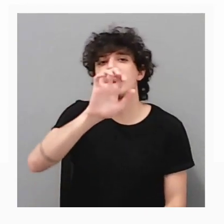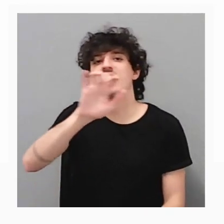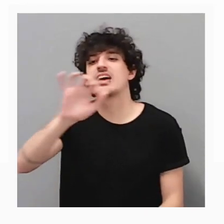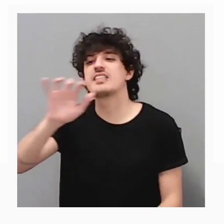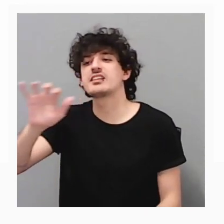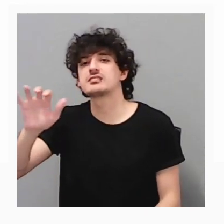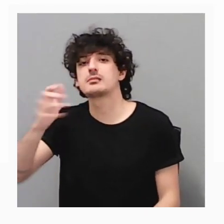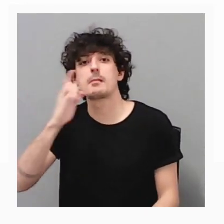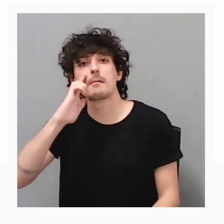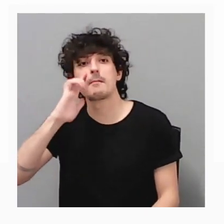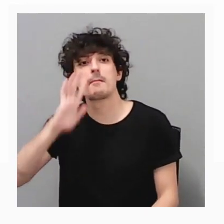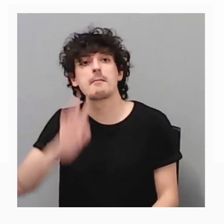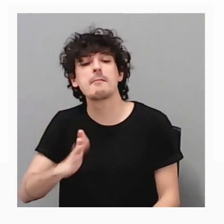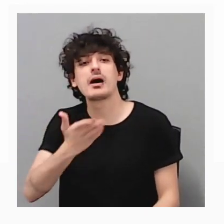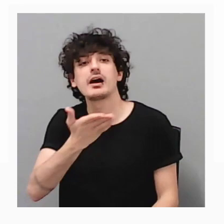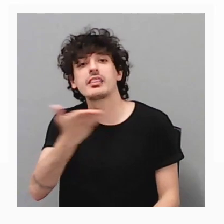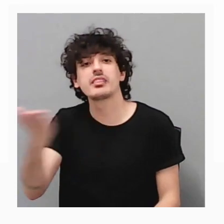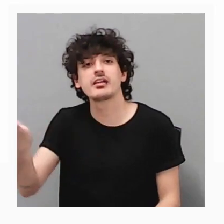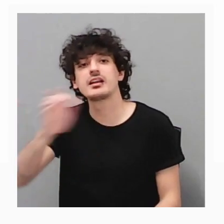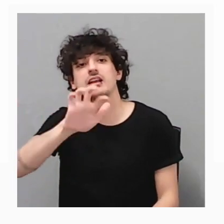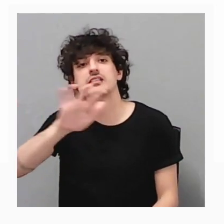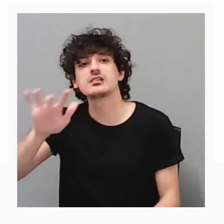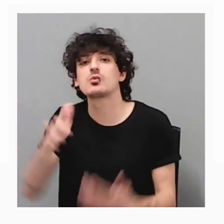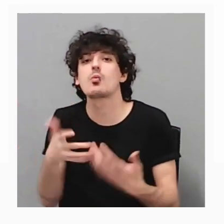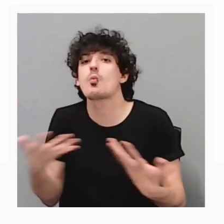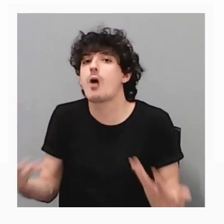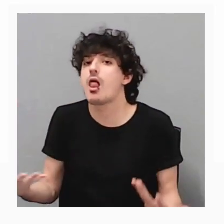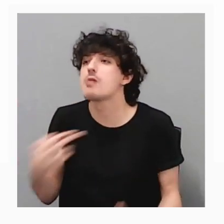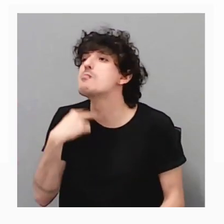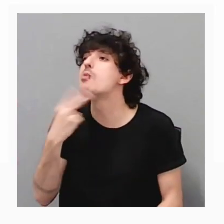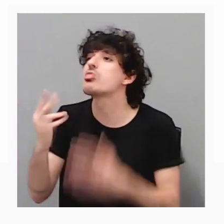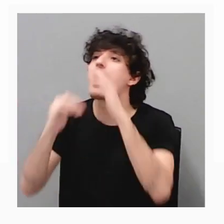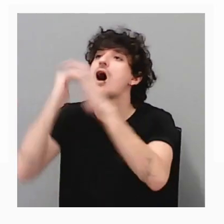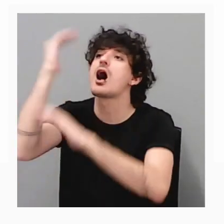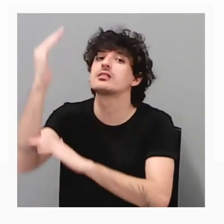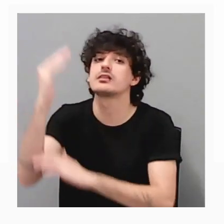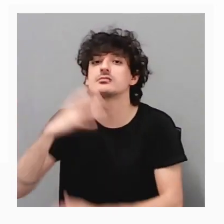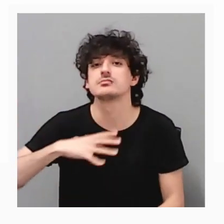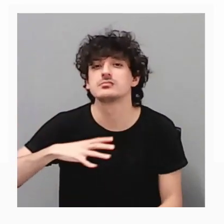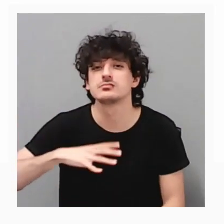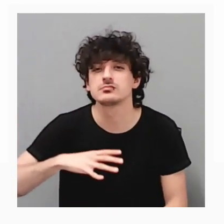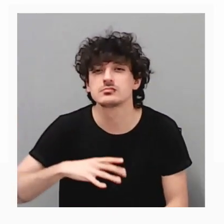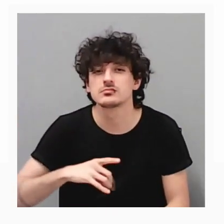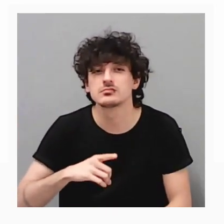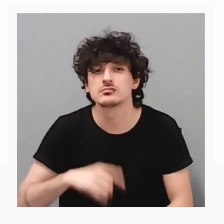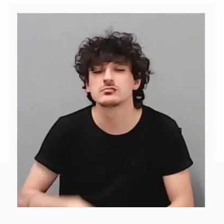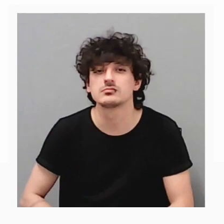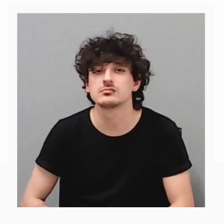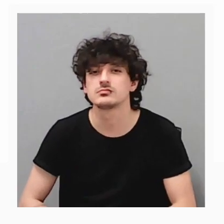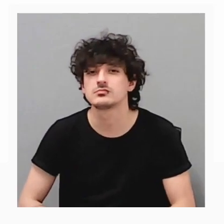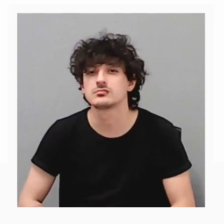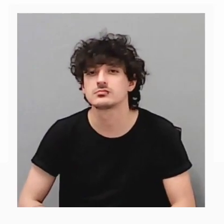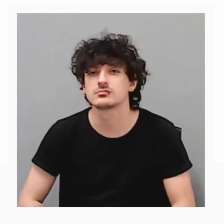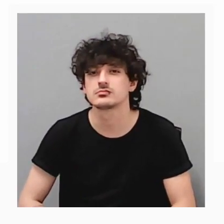parece que están en la pantalla? ¿Pueden decir alto, por favor? Esta, ¿qué letra os parece? La B. Una